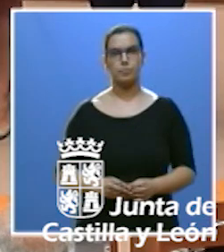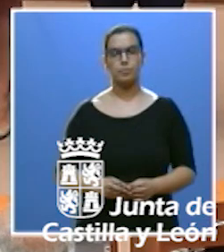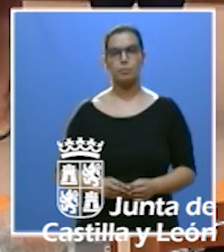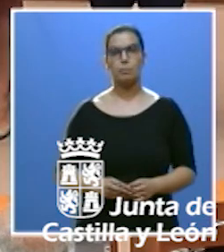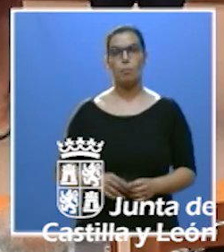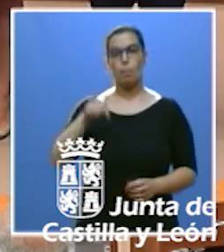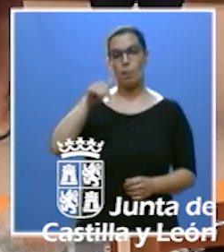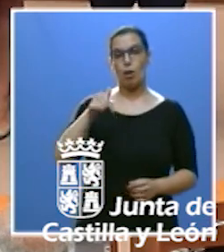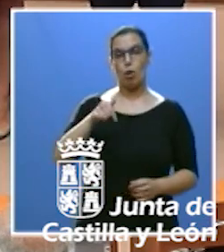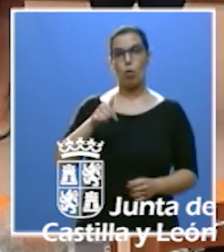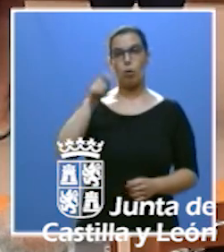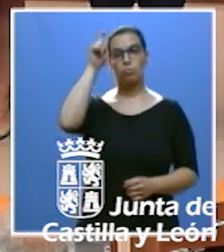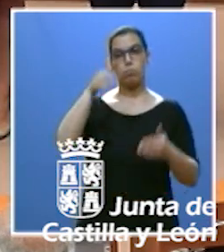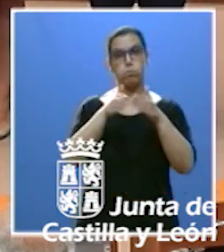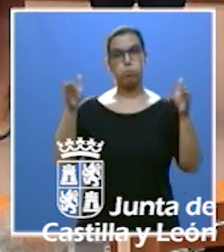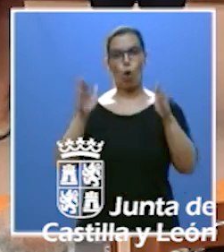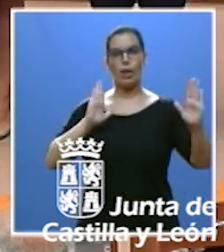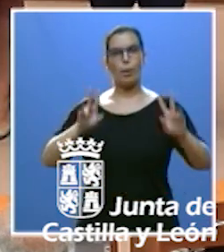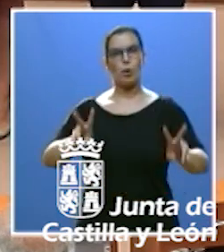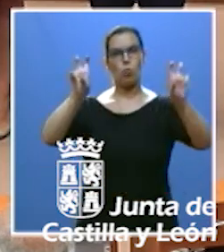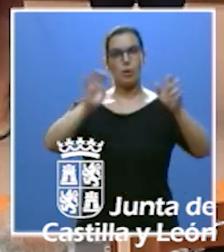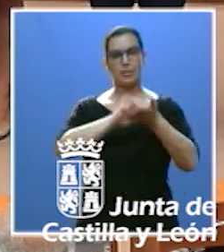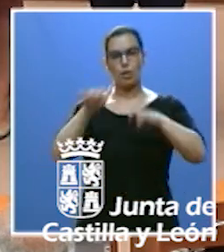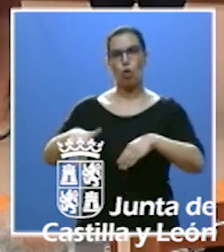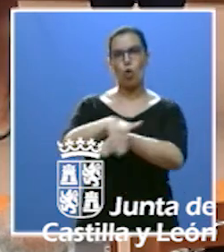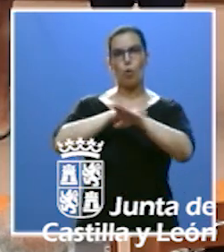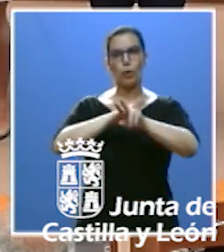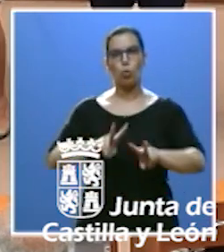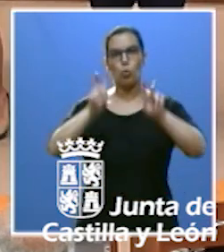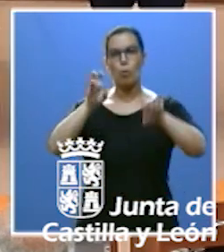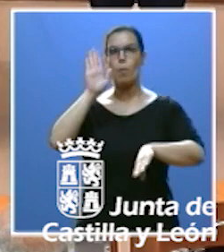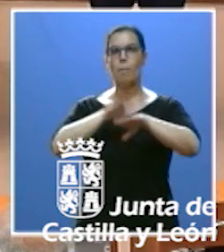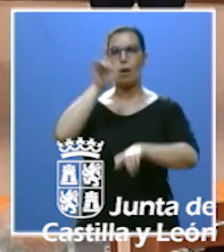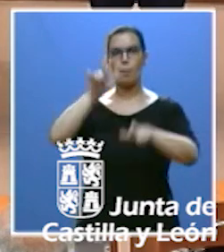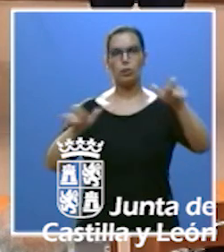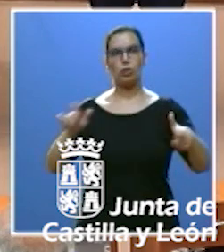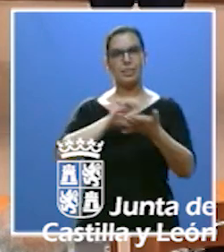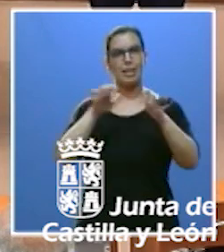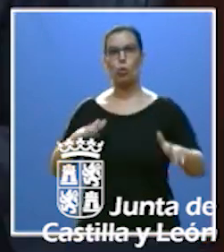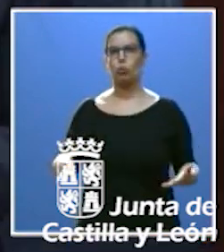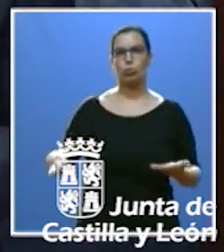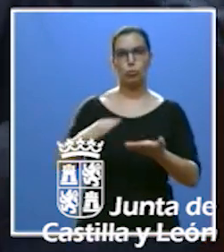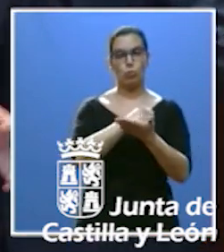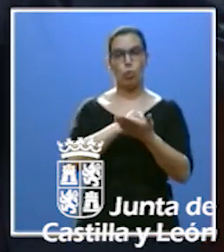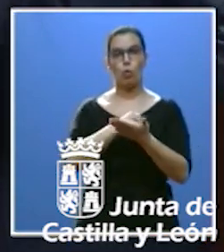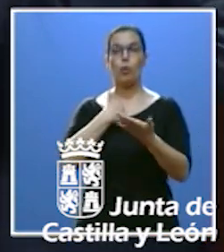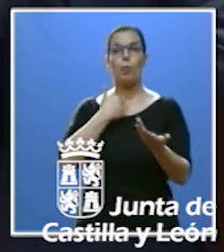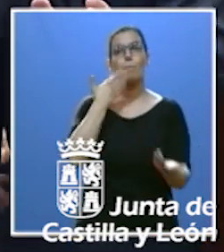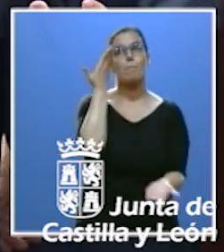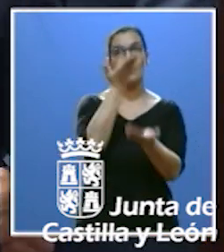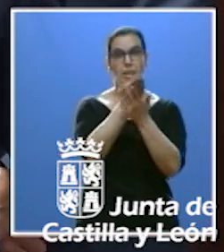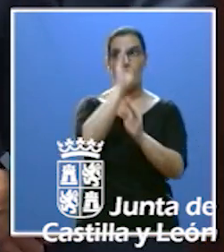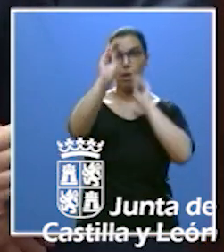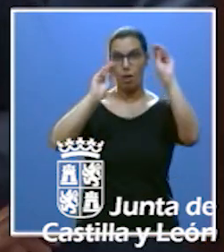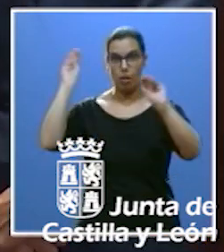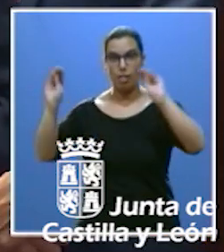Hoy inauguramos una nueva etapa en Castilla y León con un nuevo gobierno para todos los castellanos y leoneses. Y hago un llamamiento